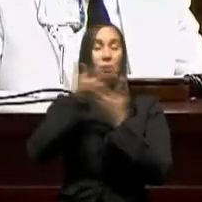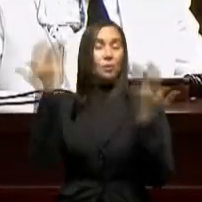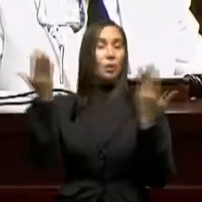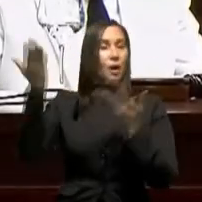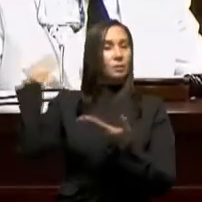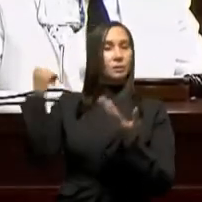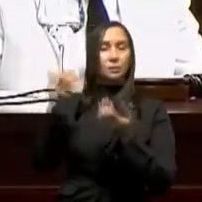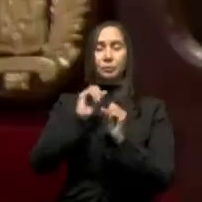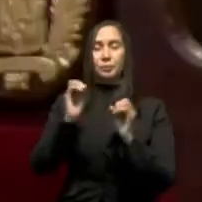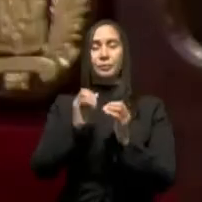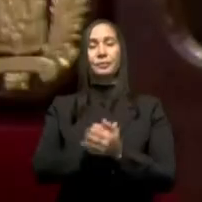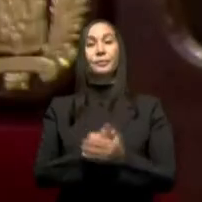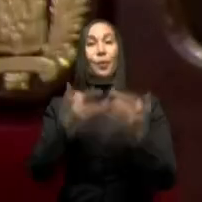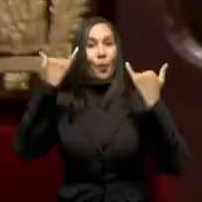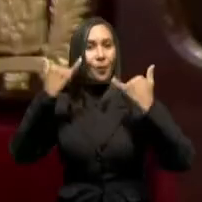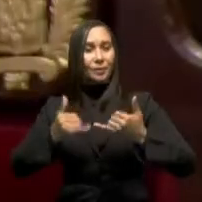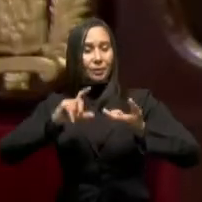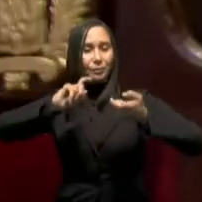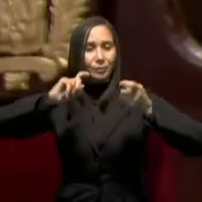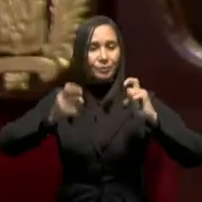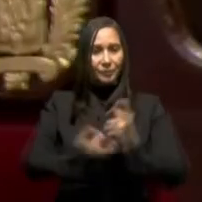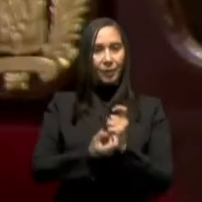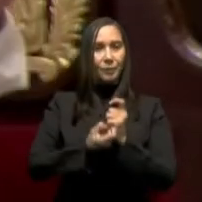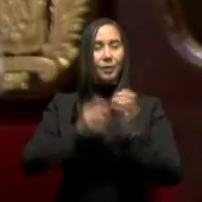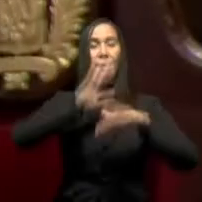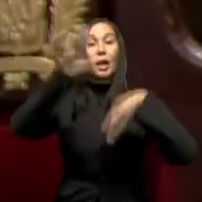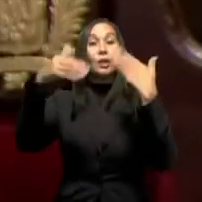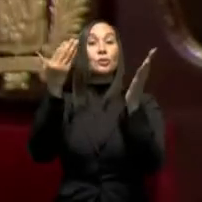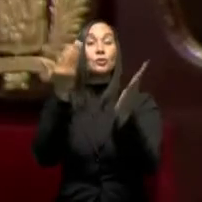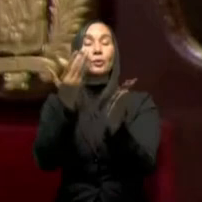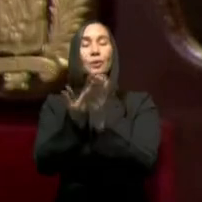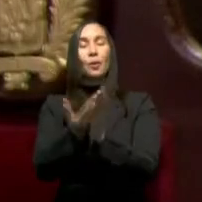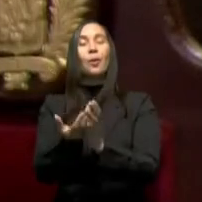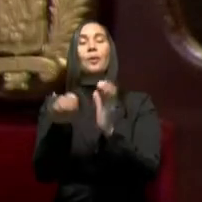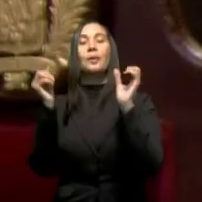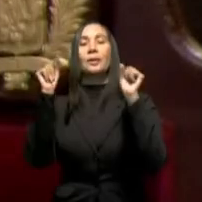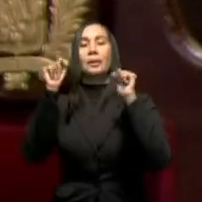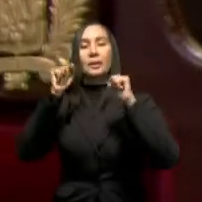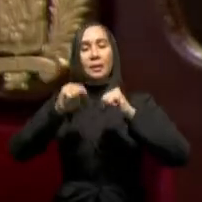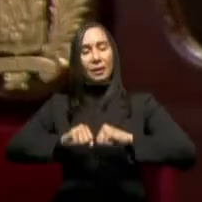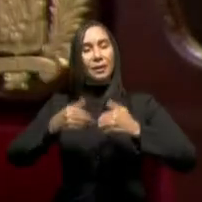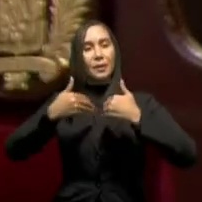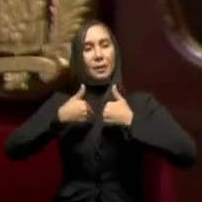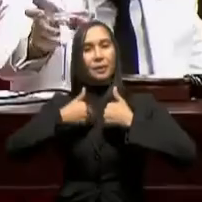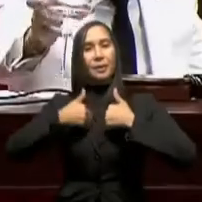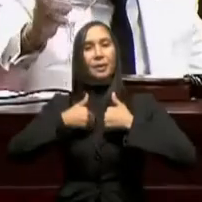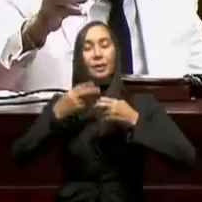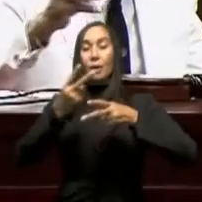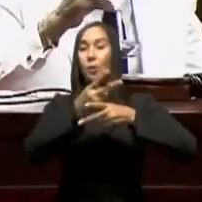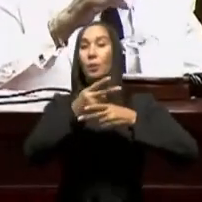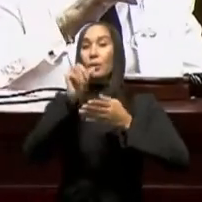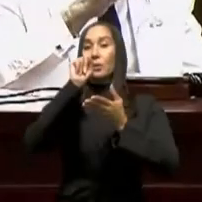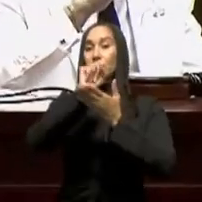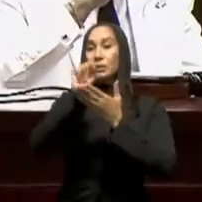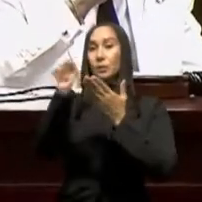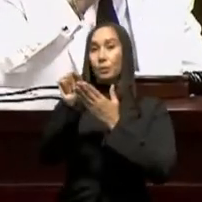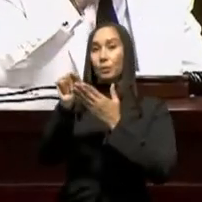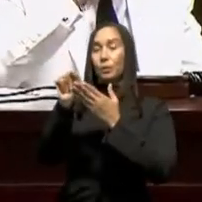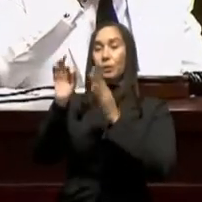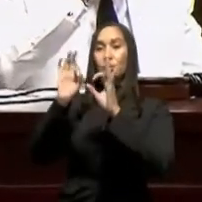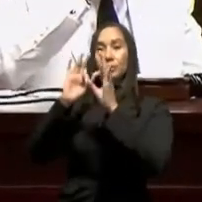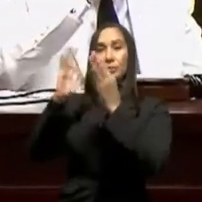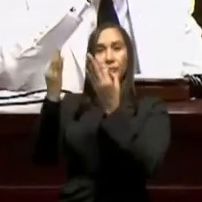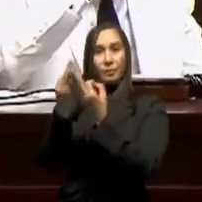y riesgos laborales hoy prácticamente toda la población dominicana cuenta con el resguardo del seguro familiar de